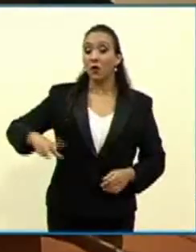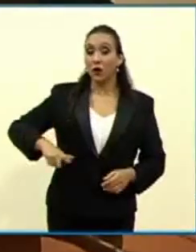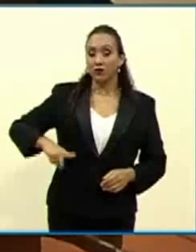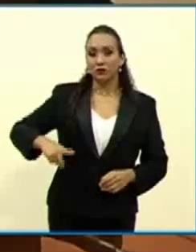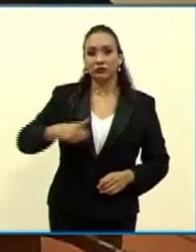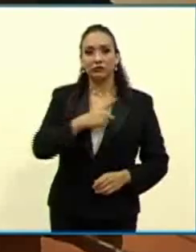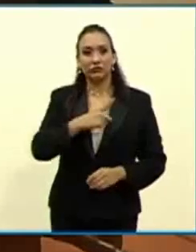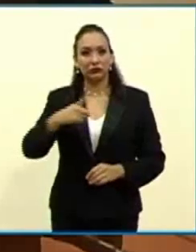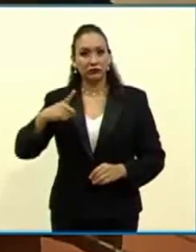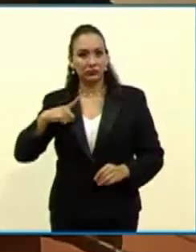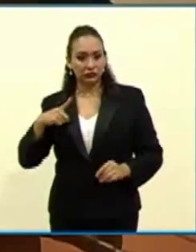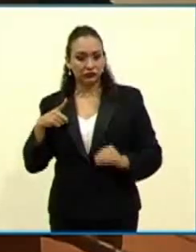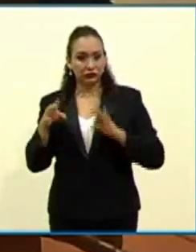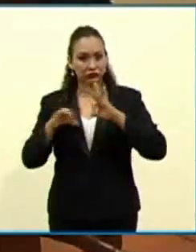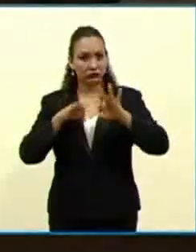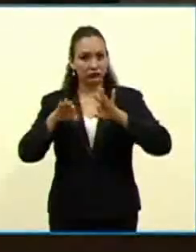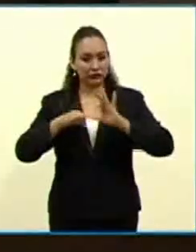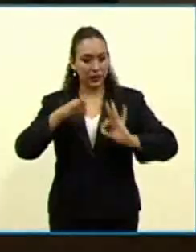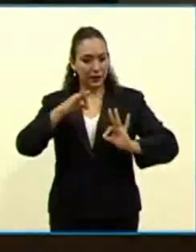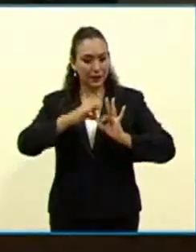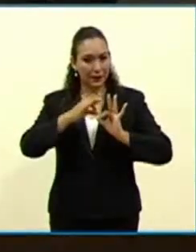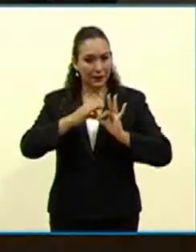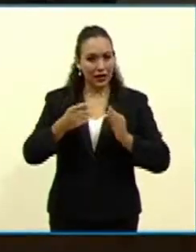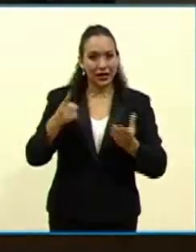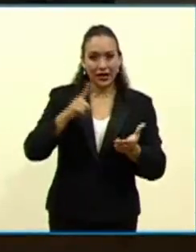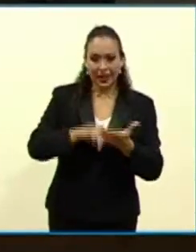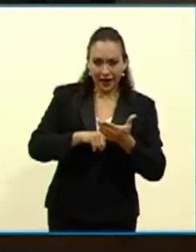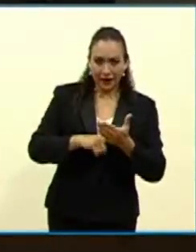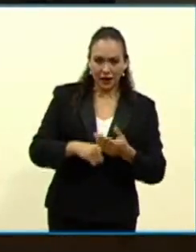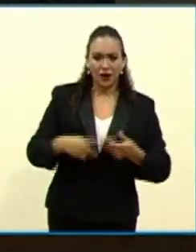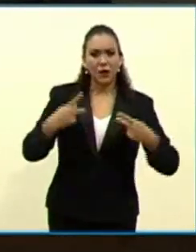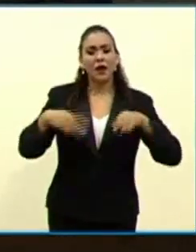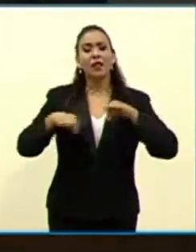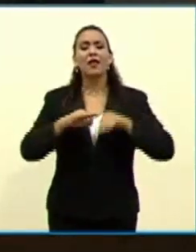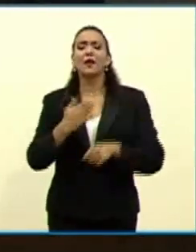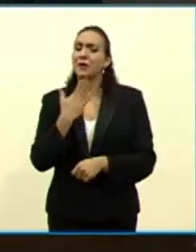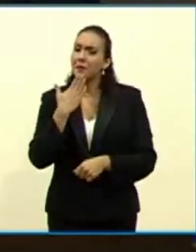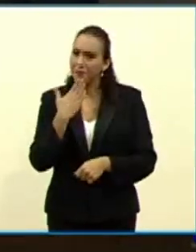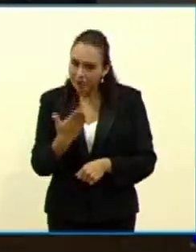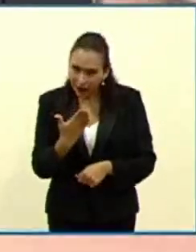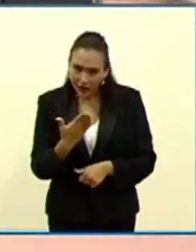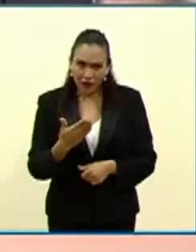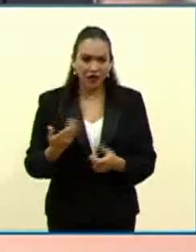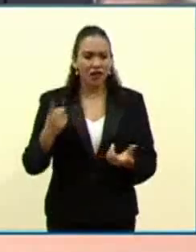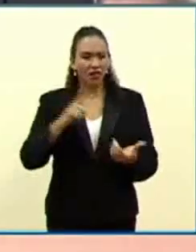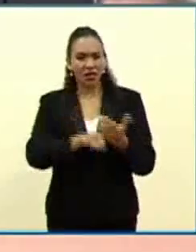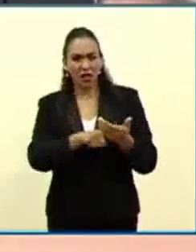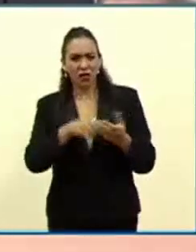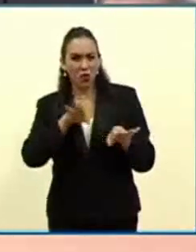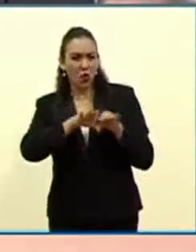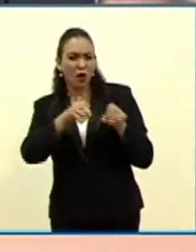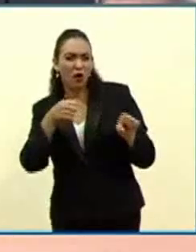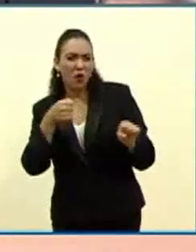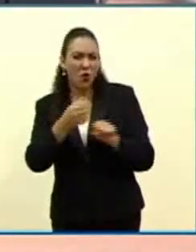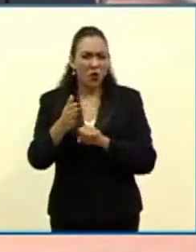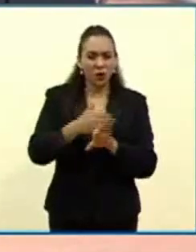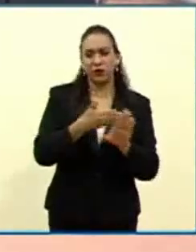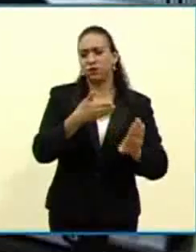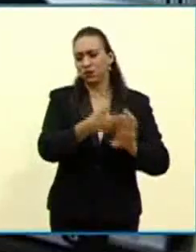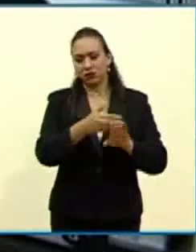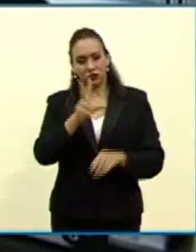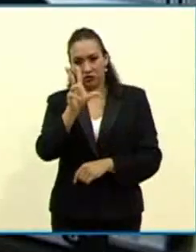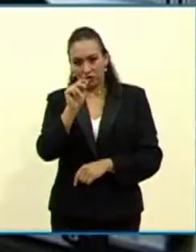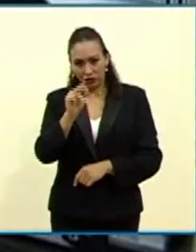sus distintas facetas y se genere un entorno libre de violencia y que valore la diversidad.